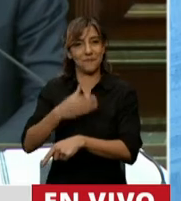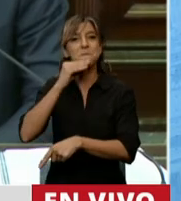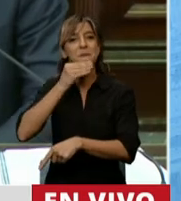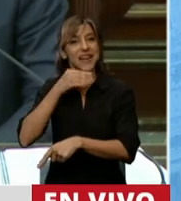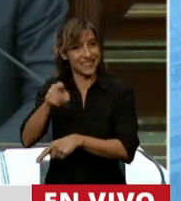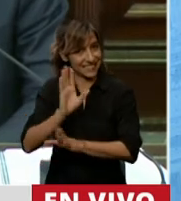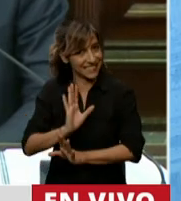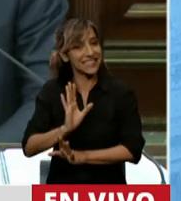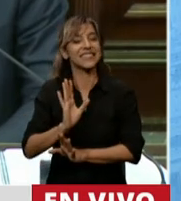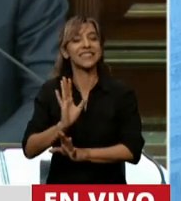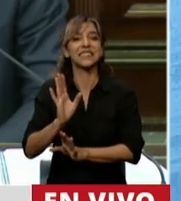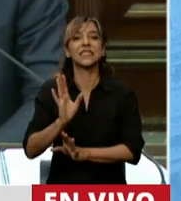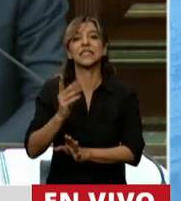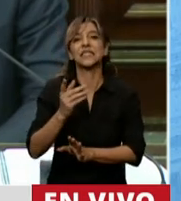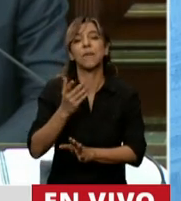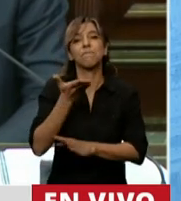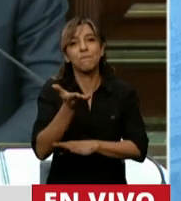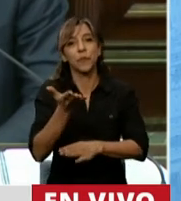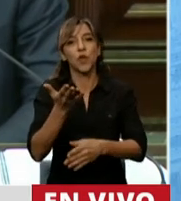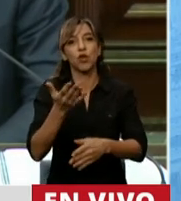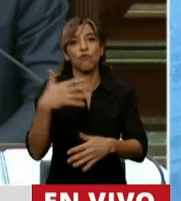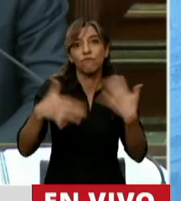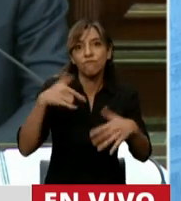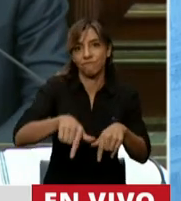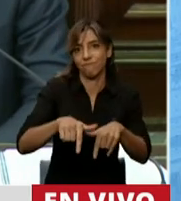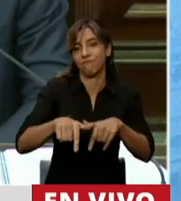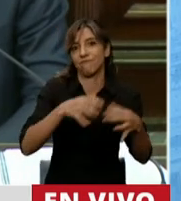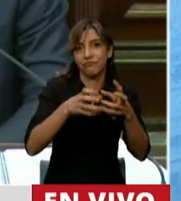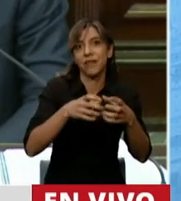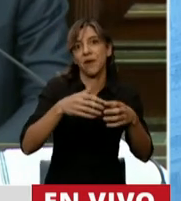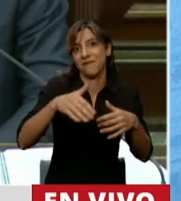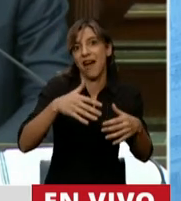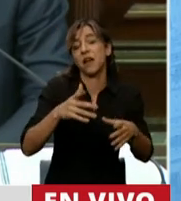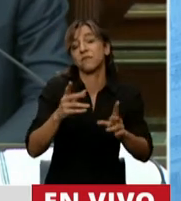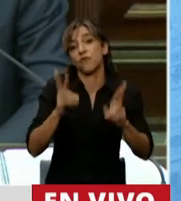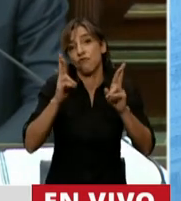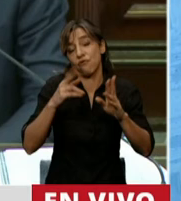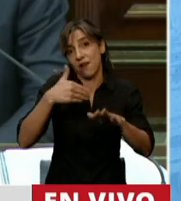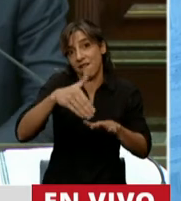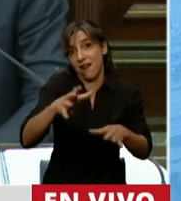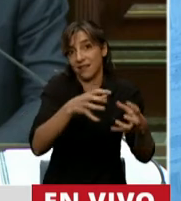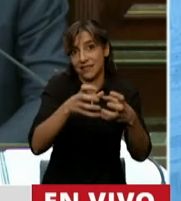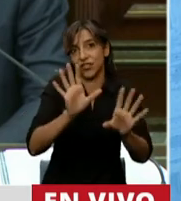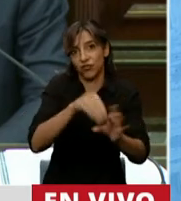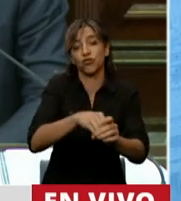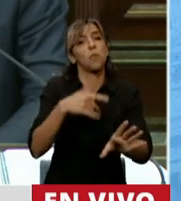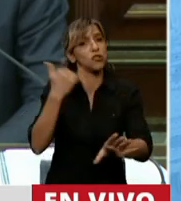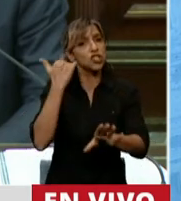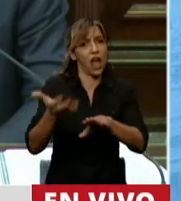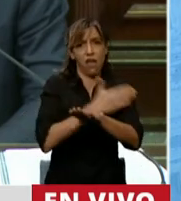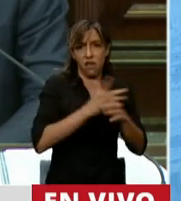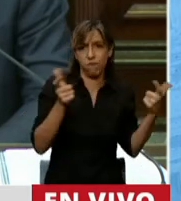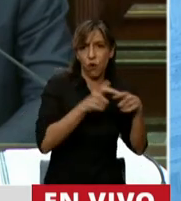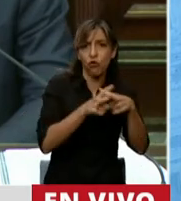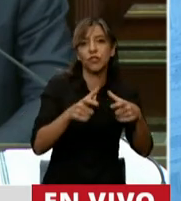si podíamos agilizar aquí ese tratamiento, así que creemos que estamos posible a que se trate. Yo siento, mire,